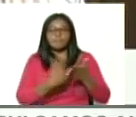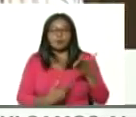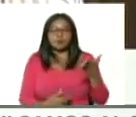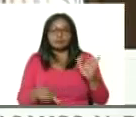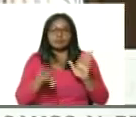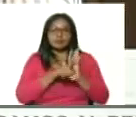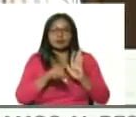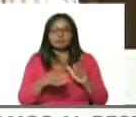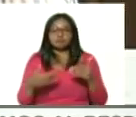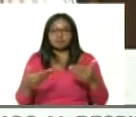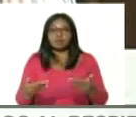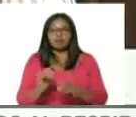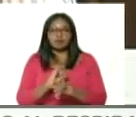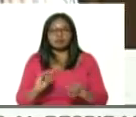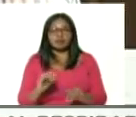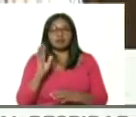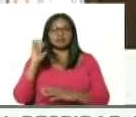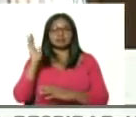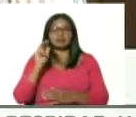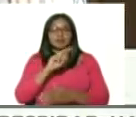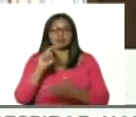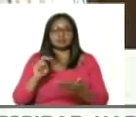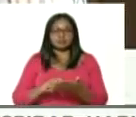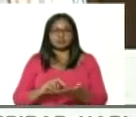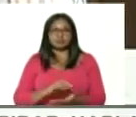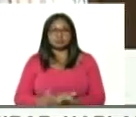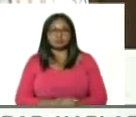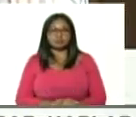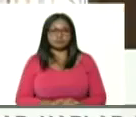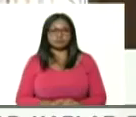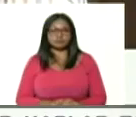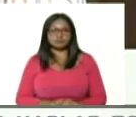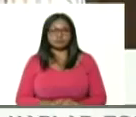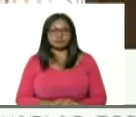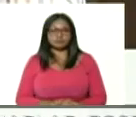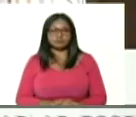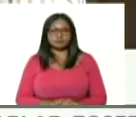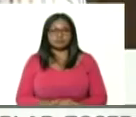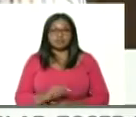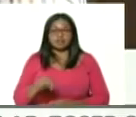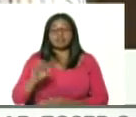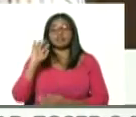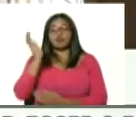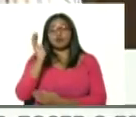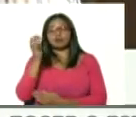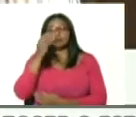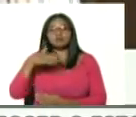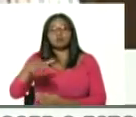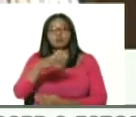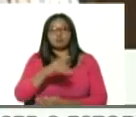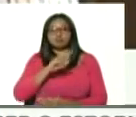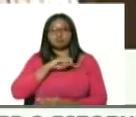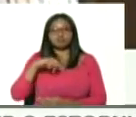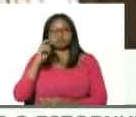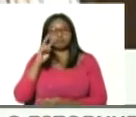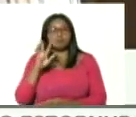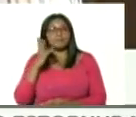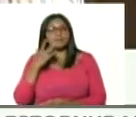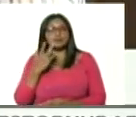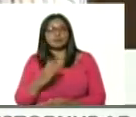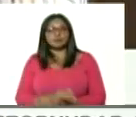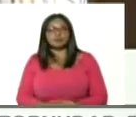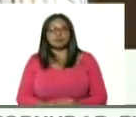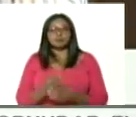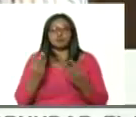leyes entregadas ya a la Asamblea Nacional. Y en este Congreso Bicentenario de los Pueblos vemos con